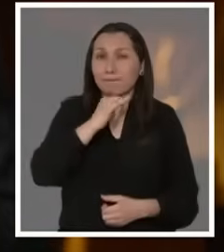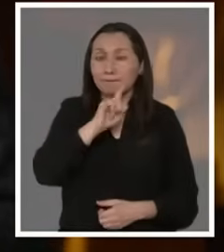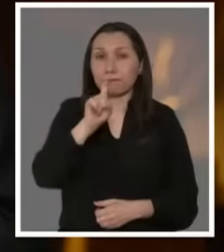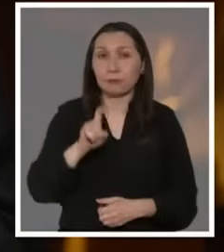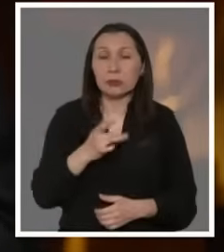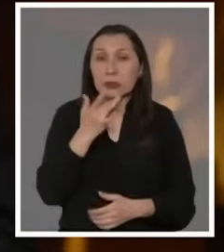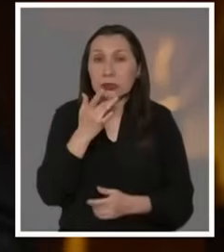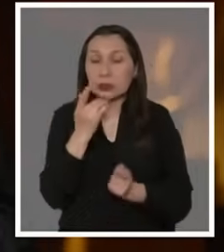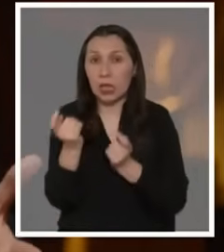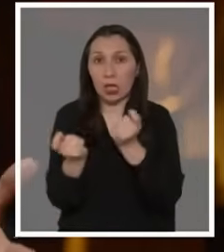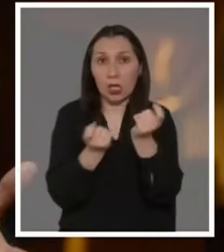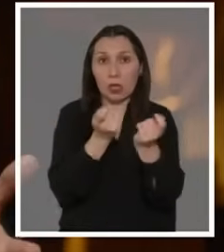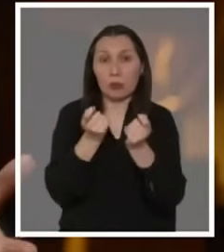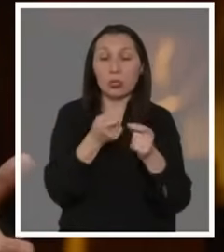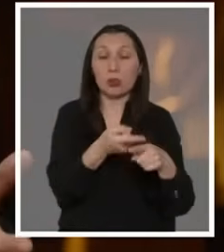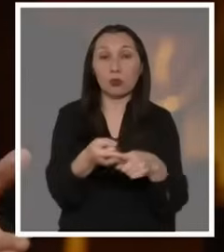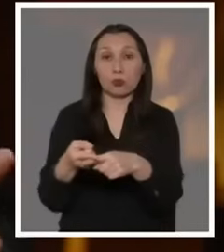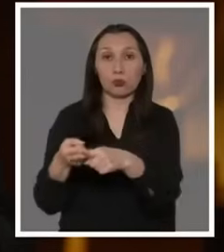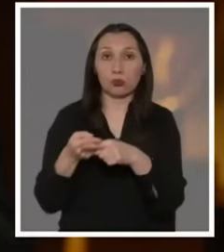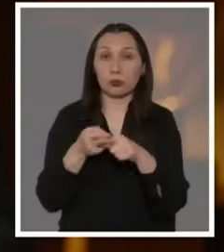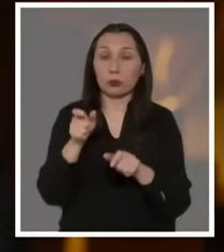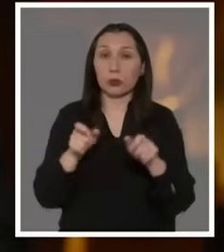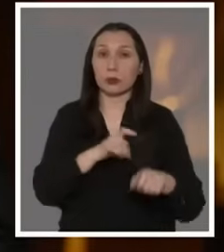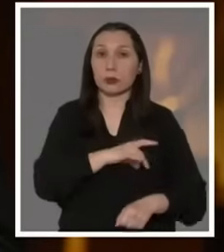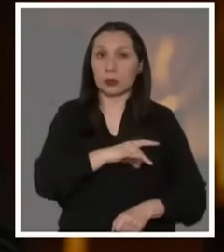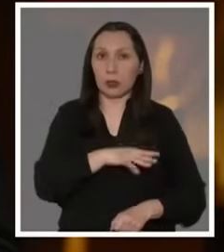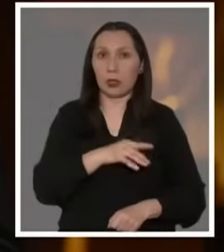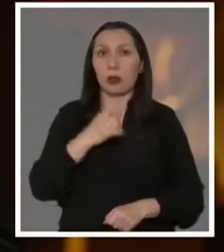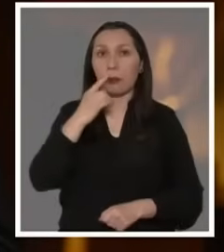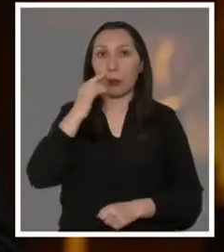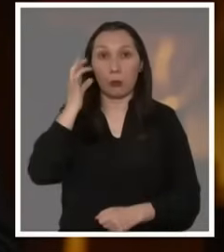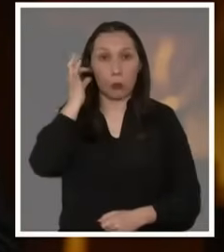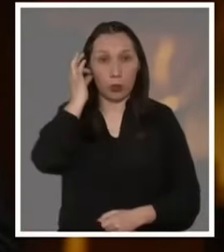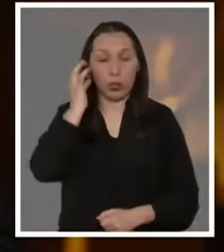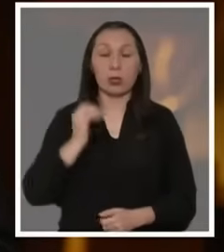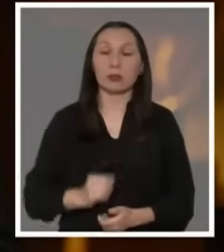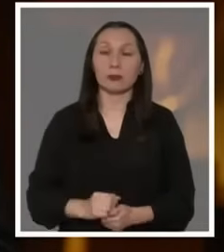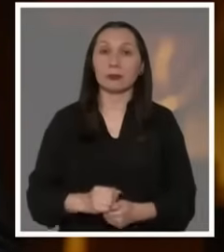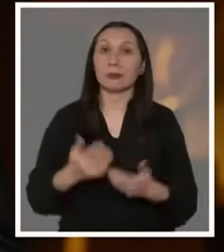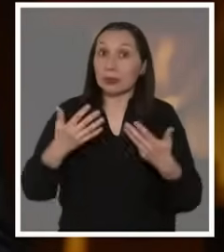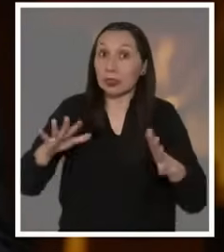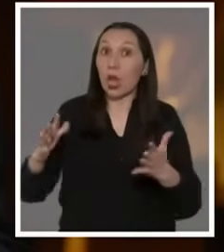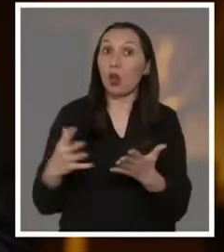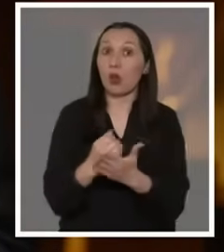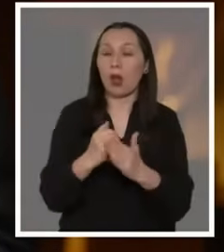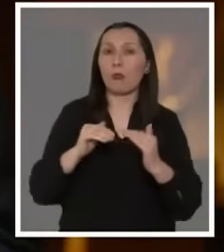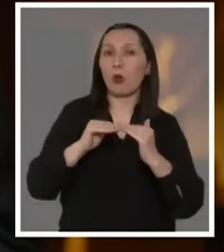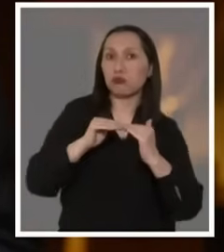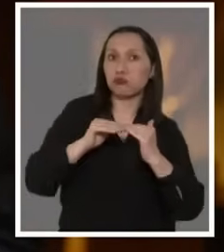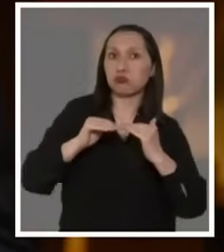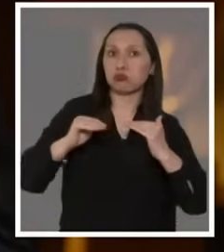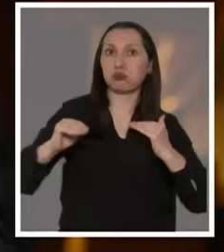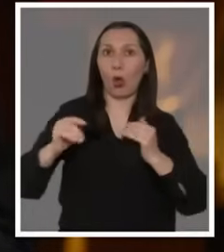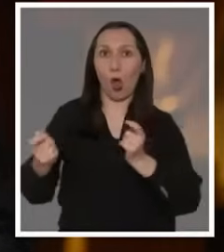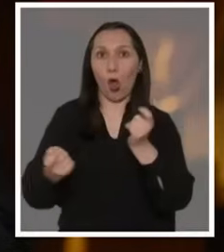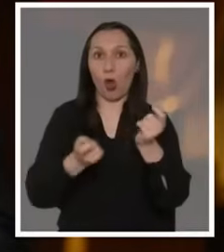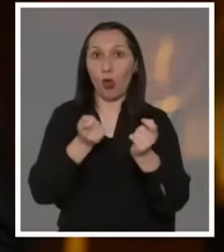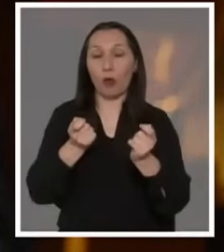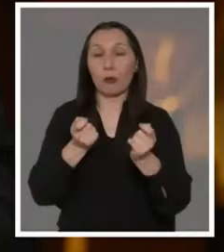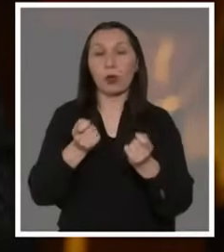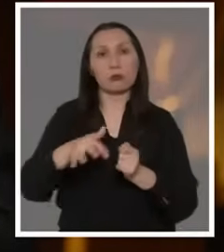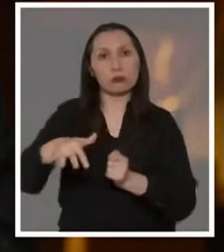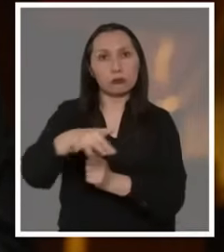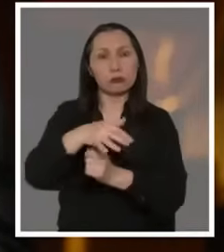y precariedades económicas y sociales de los chilenos y chilenas. Y hemos logrado estabilizar nuestra economía,